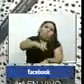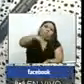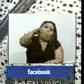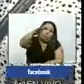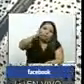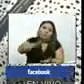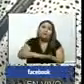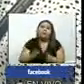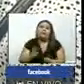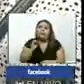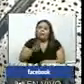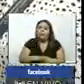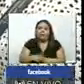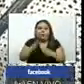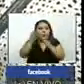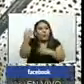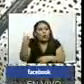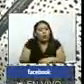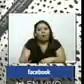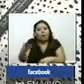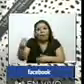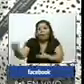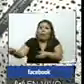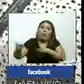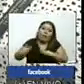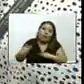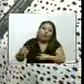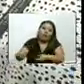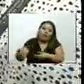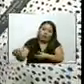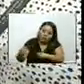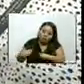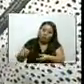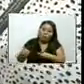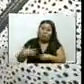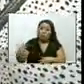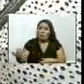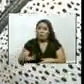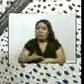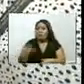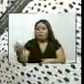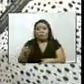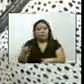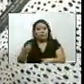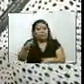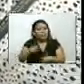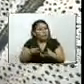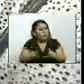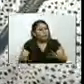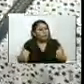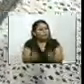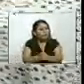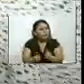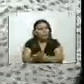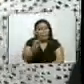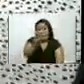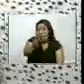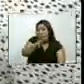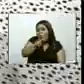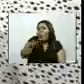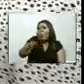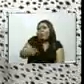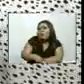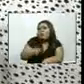Las peticiones pues son diarias, se reciben muchos usuarios y nosotros necesitamos que se resuelva esta problemática. ¿Desde hace cuánto viene esa